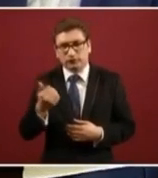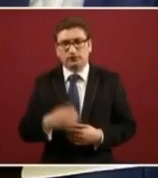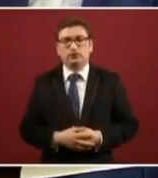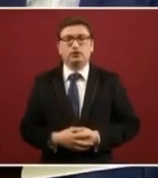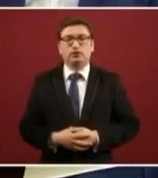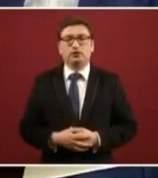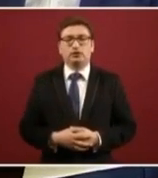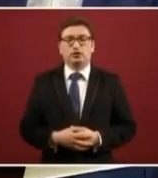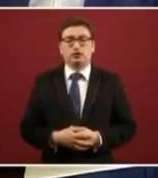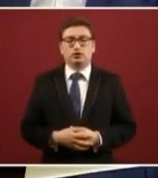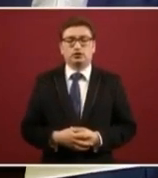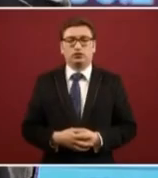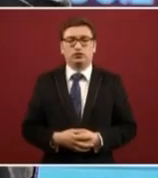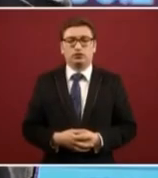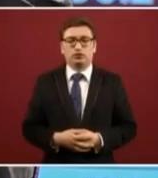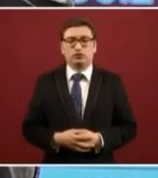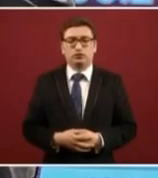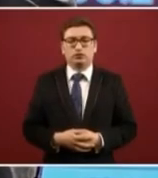o